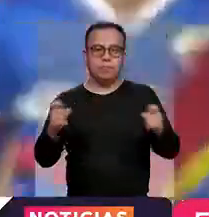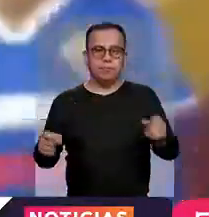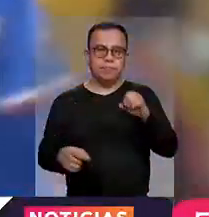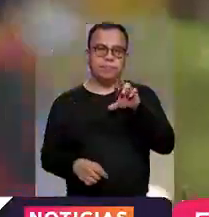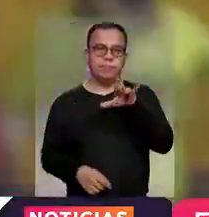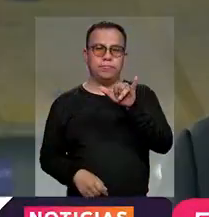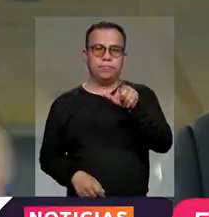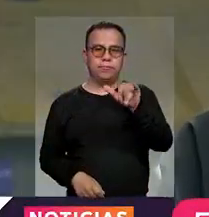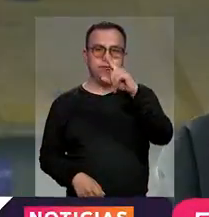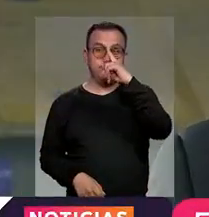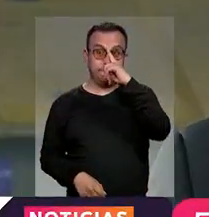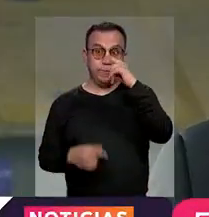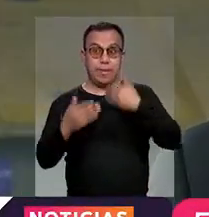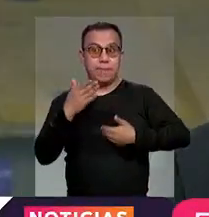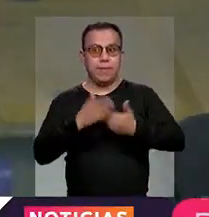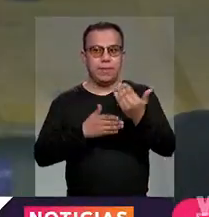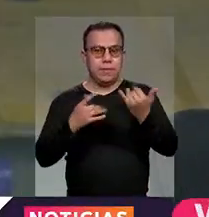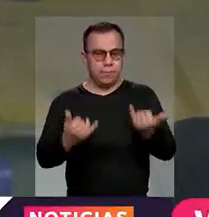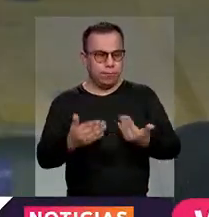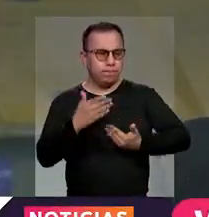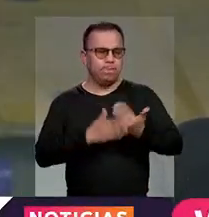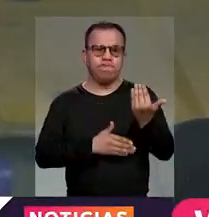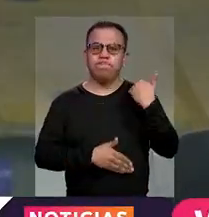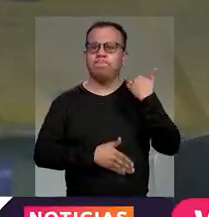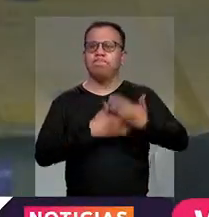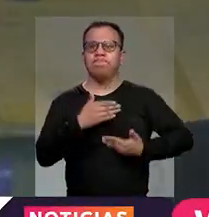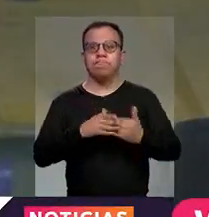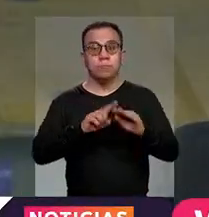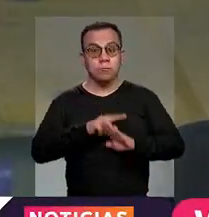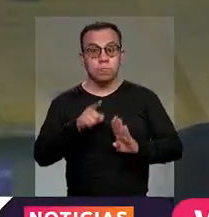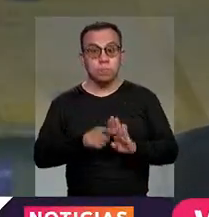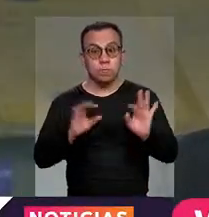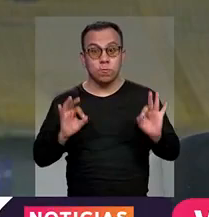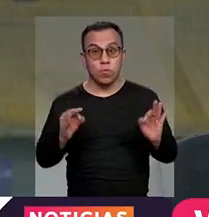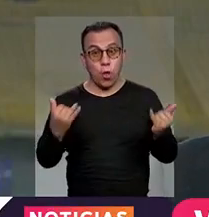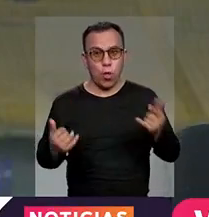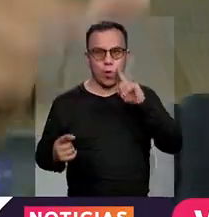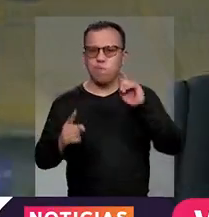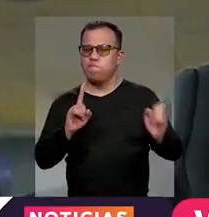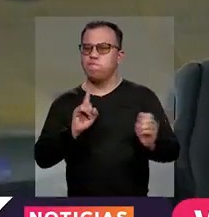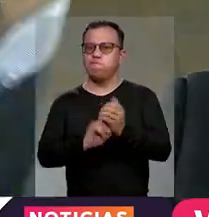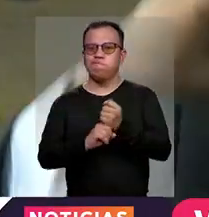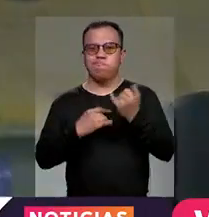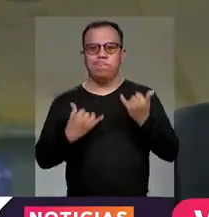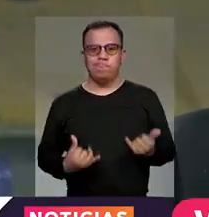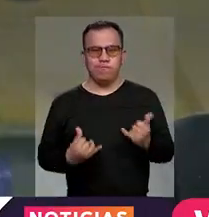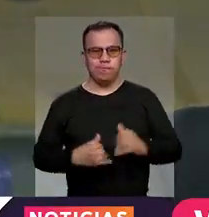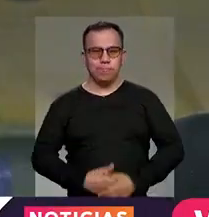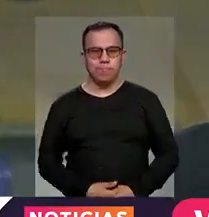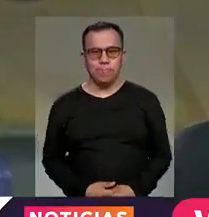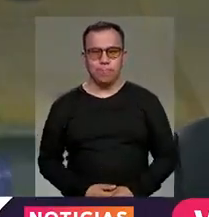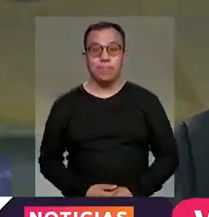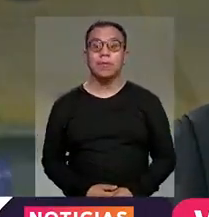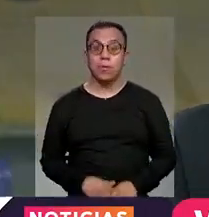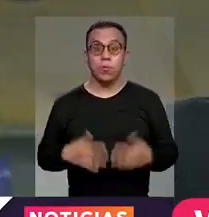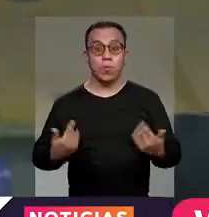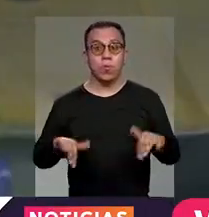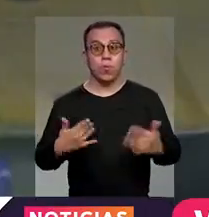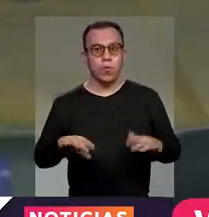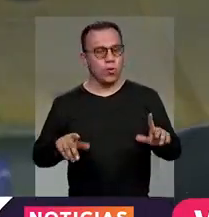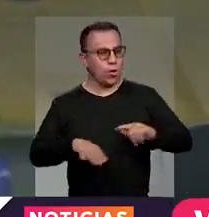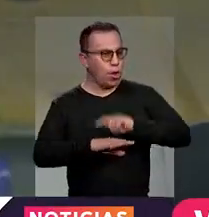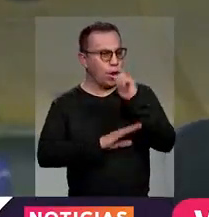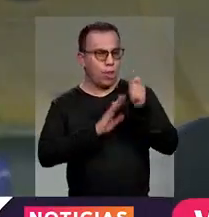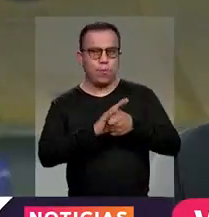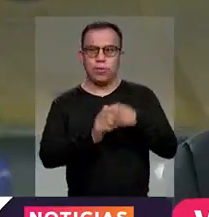ya empezamos ganando títulos con suroriente y terminamos ganando hoy este torneo y en palmira las chiquiticas todo